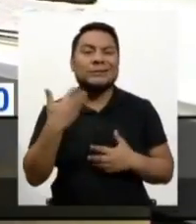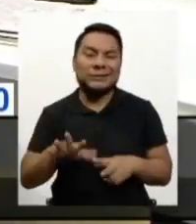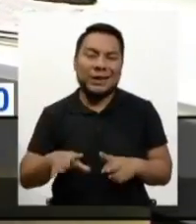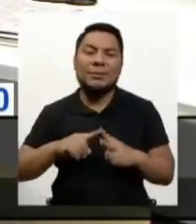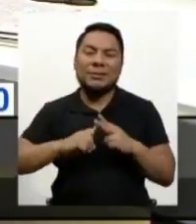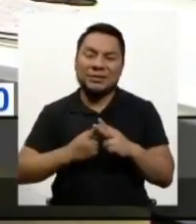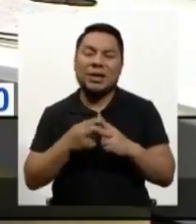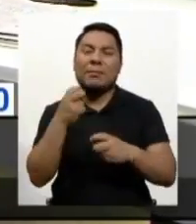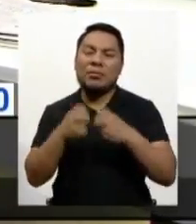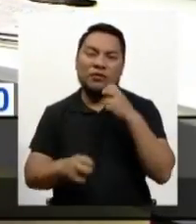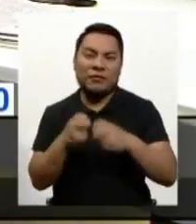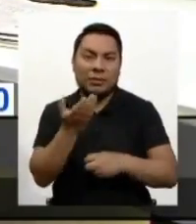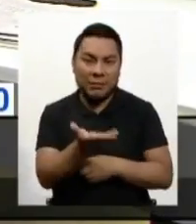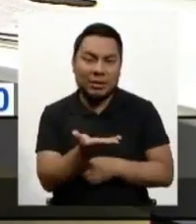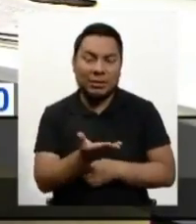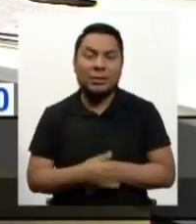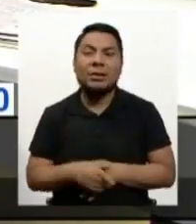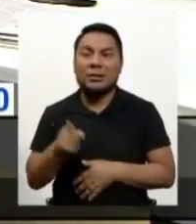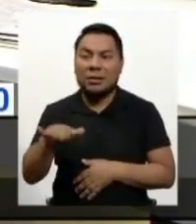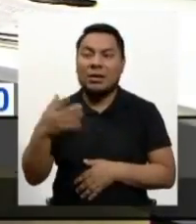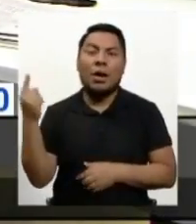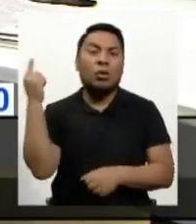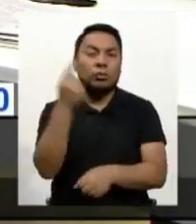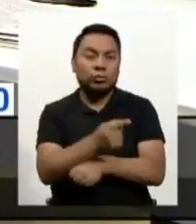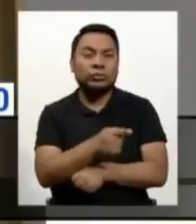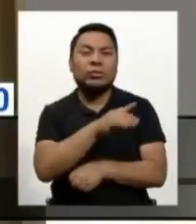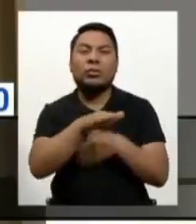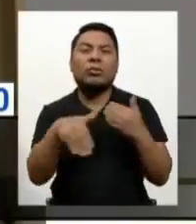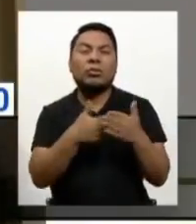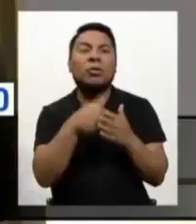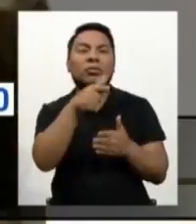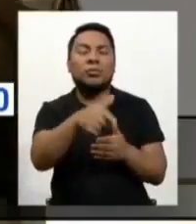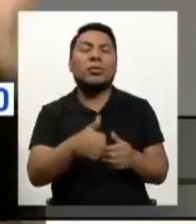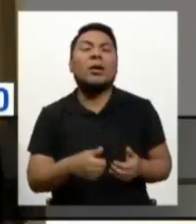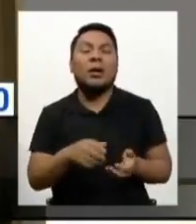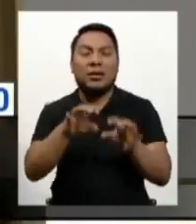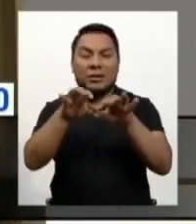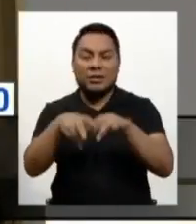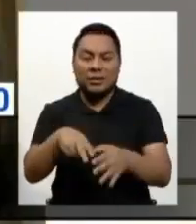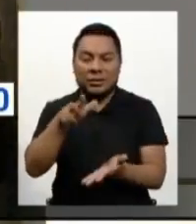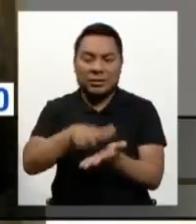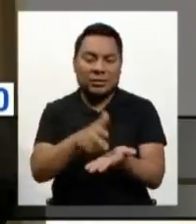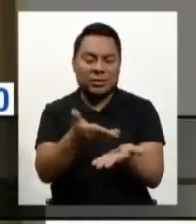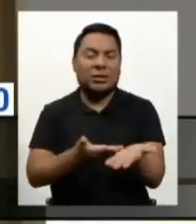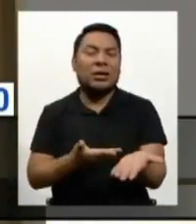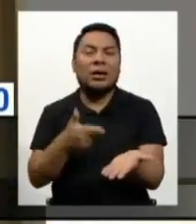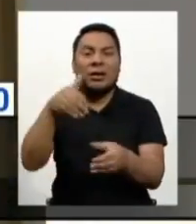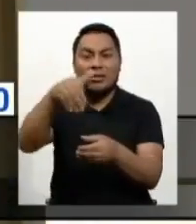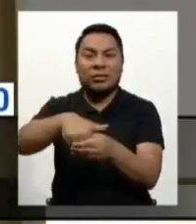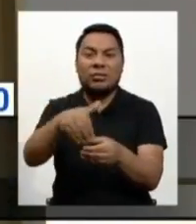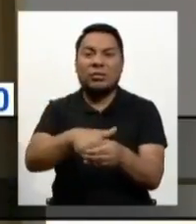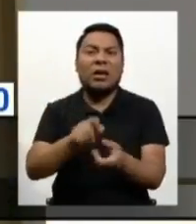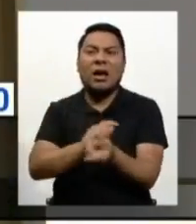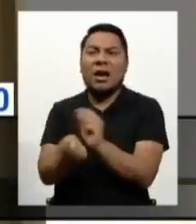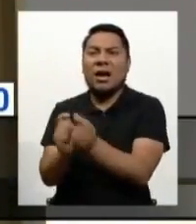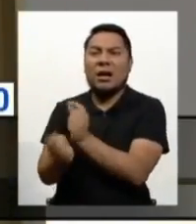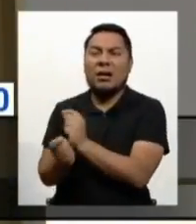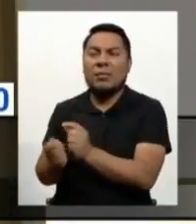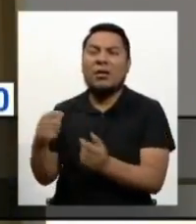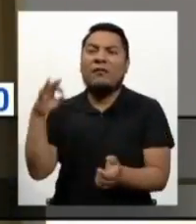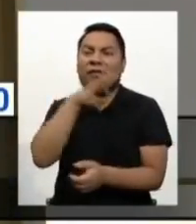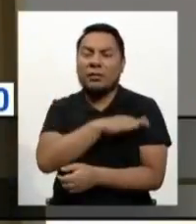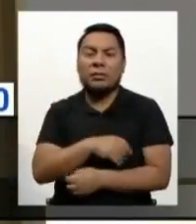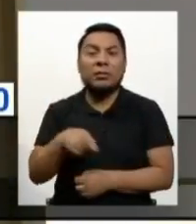problemático y ahora, claro, hay acusaciones de alteración de actas. Entonces, si vuelves a contar las actas, pero las actas fueron adulteradas, el